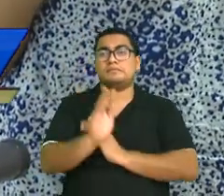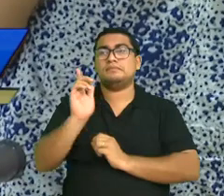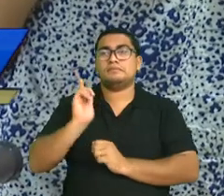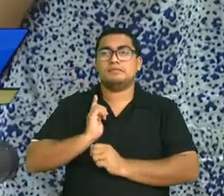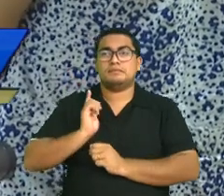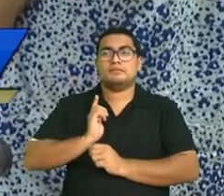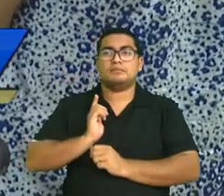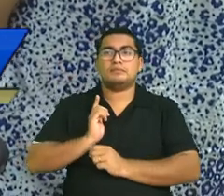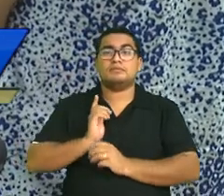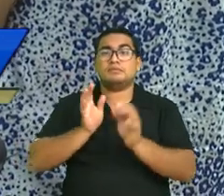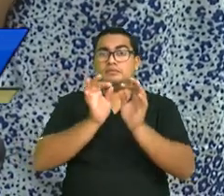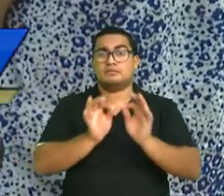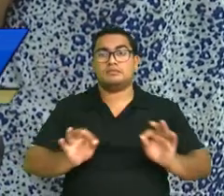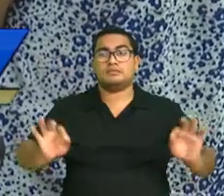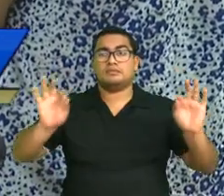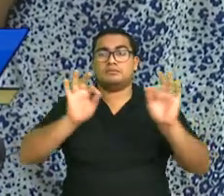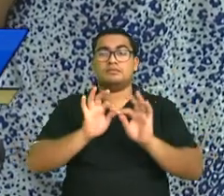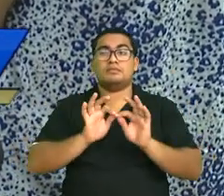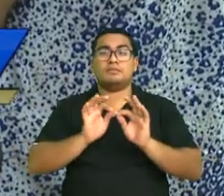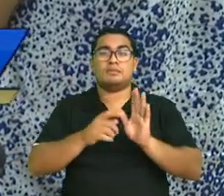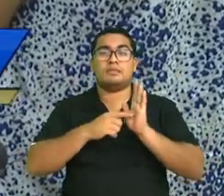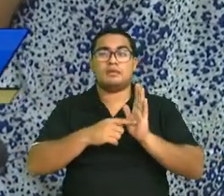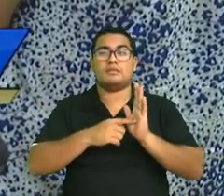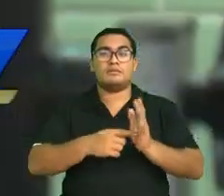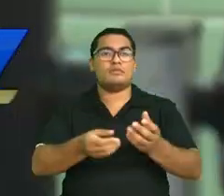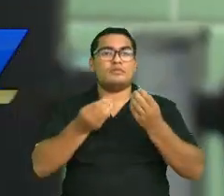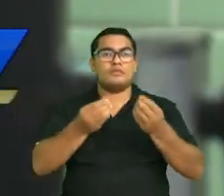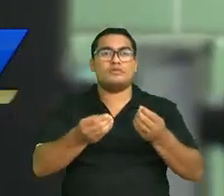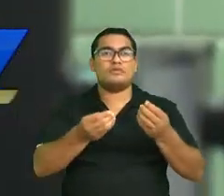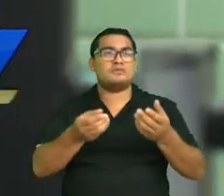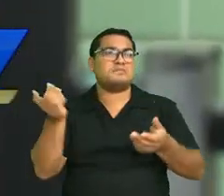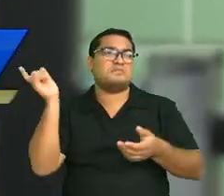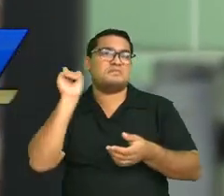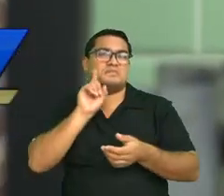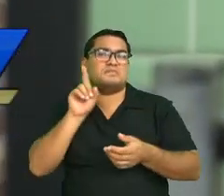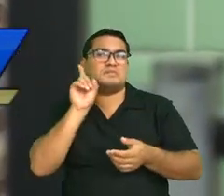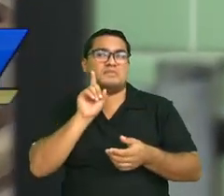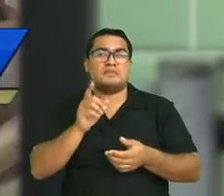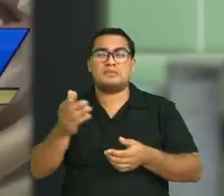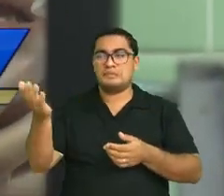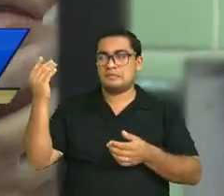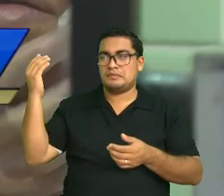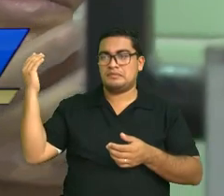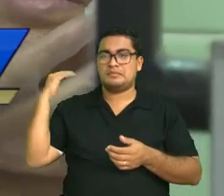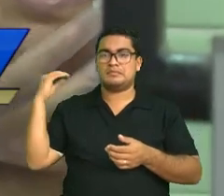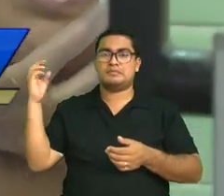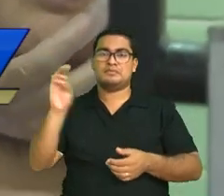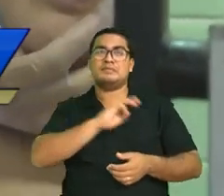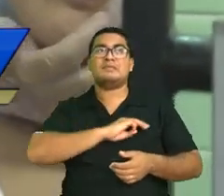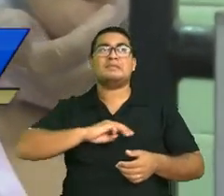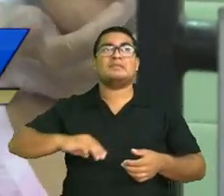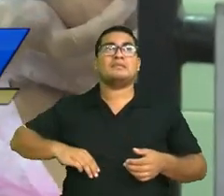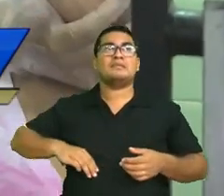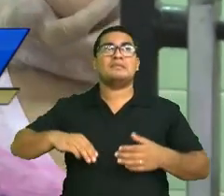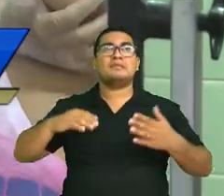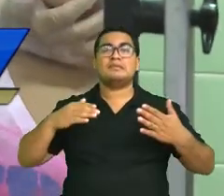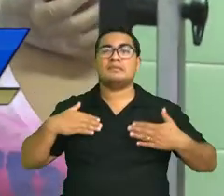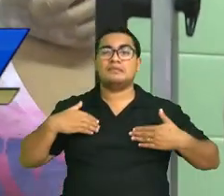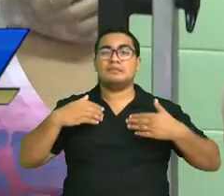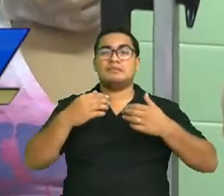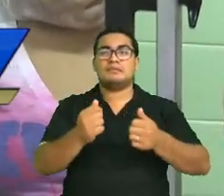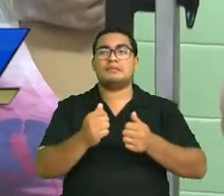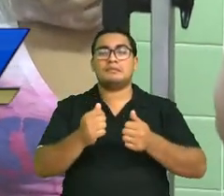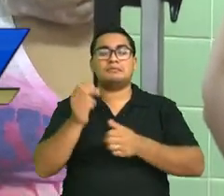es importante romper con muchos mitos, ¿verdad? Porque antes en el Ministerio de Salud nosotros lográbamos ver